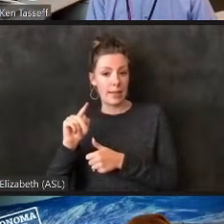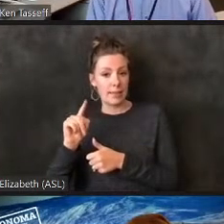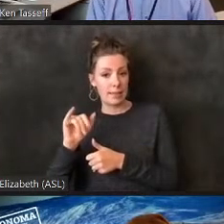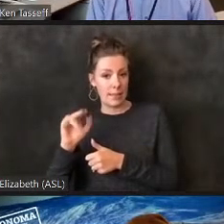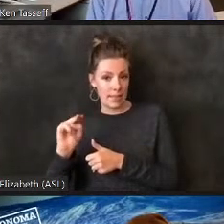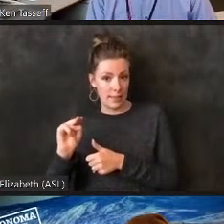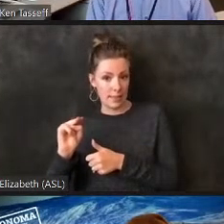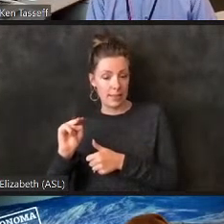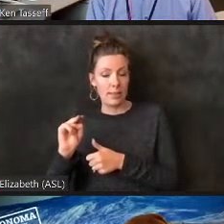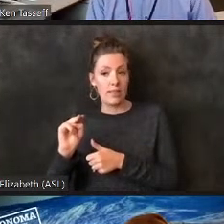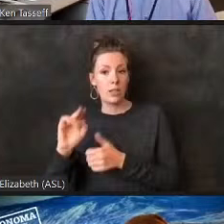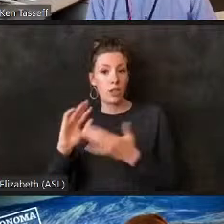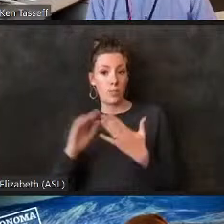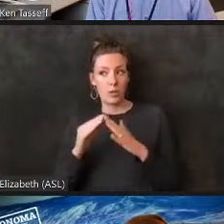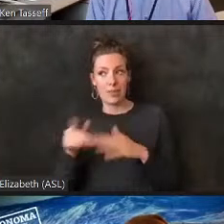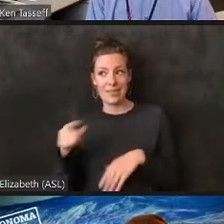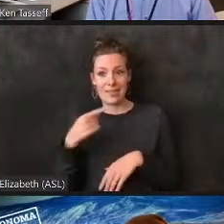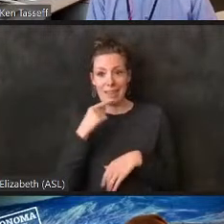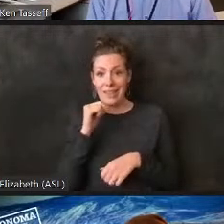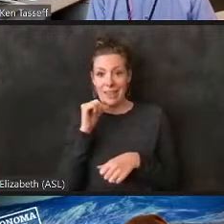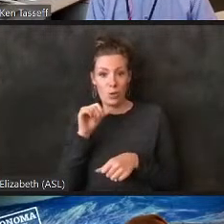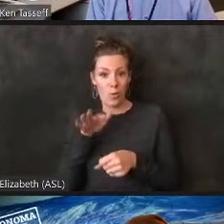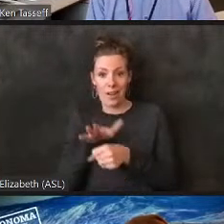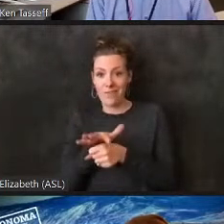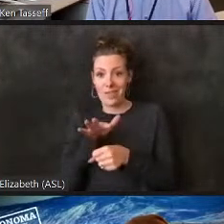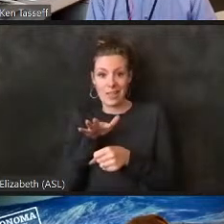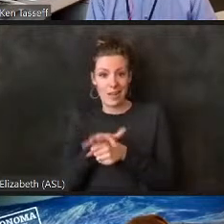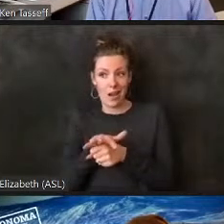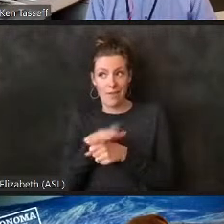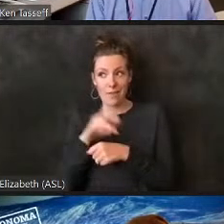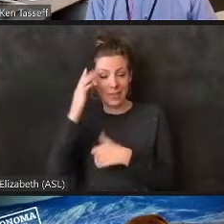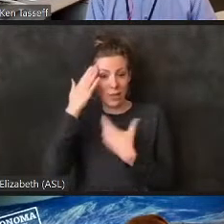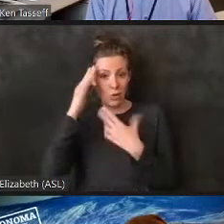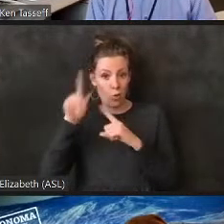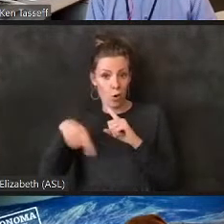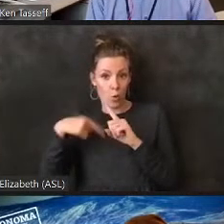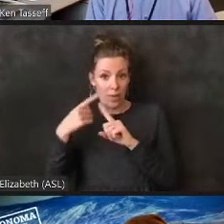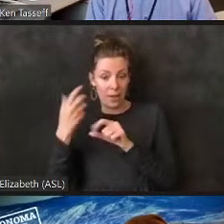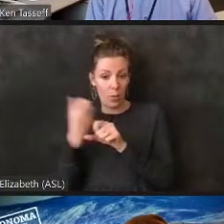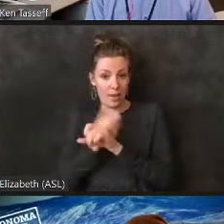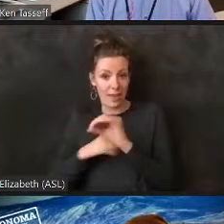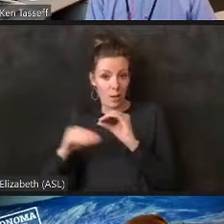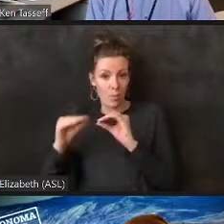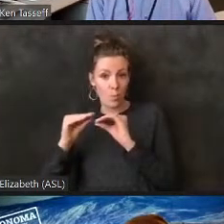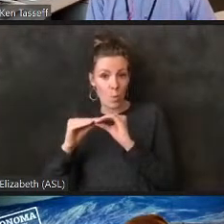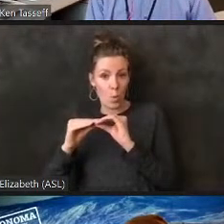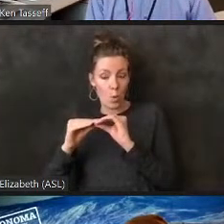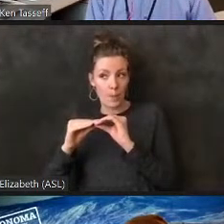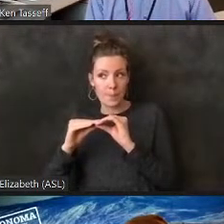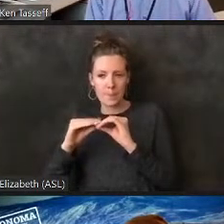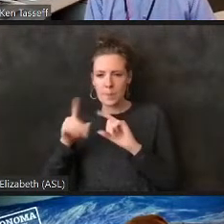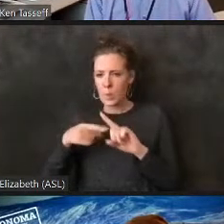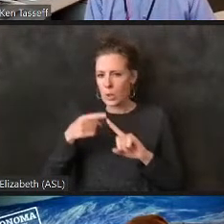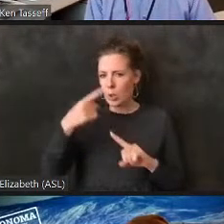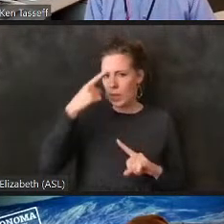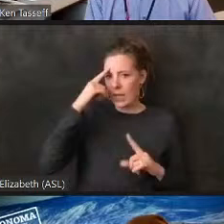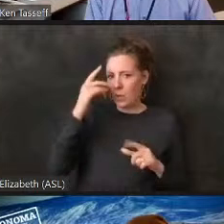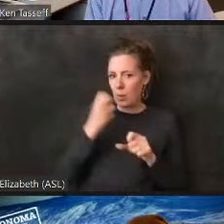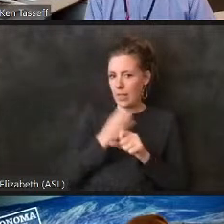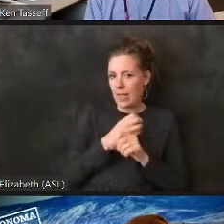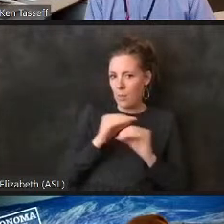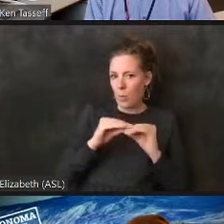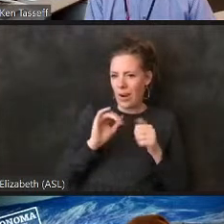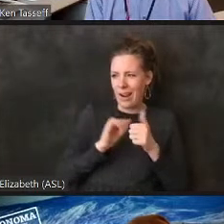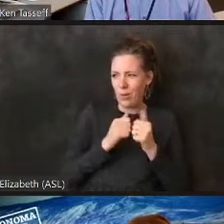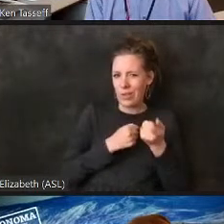enough vaccines and that they don't know when they are going to get more vaccines. Do we have an idea of how we can we're going to be able to support them